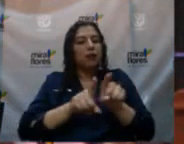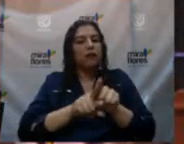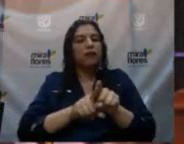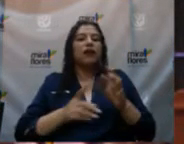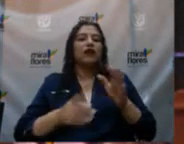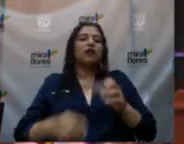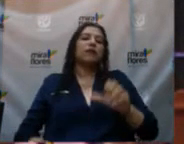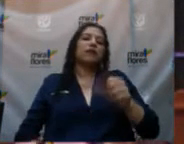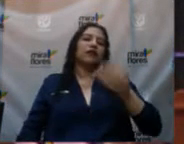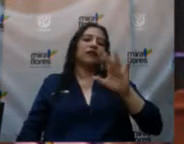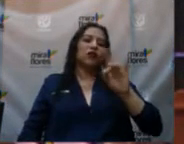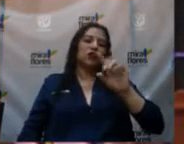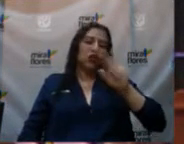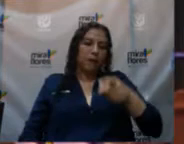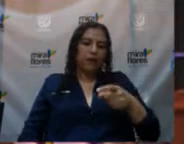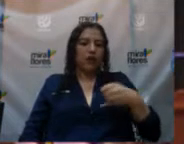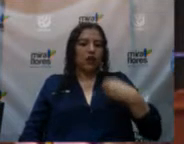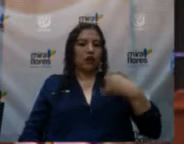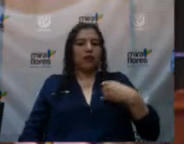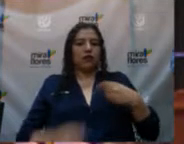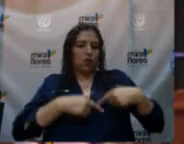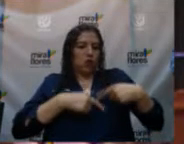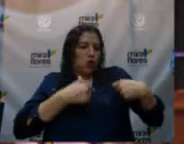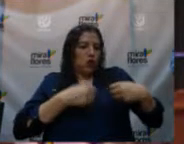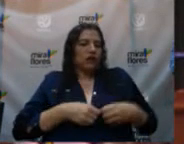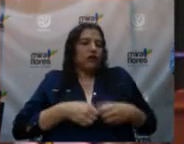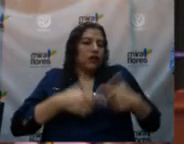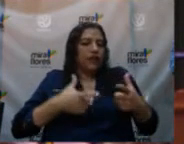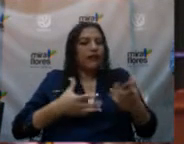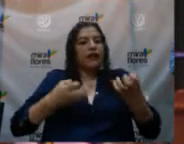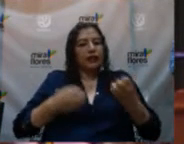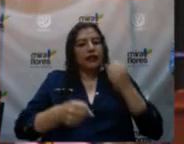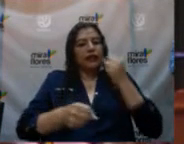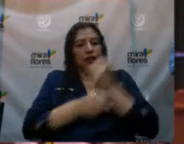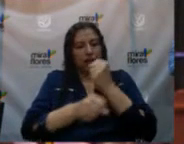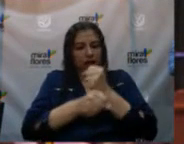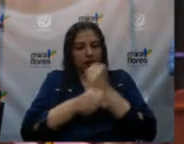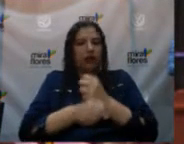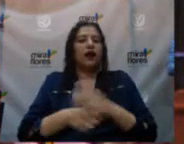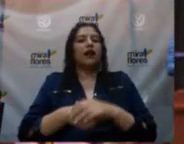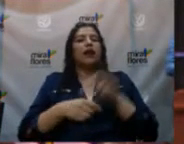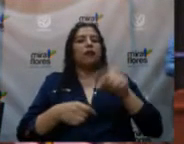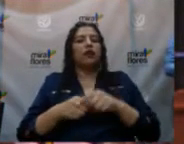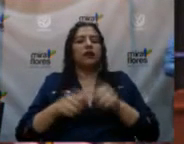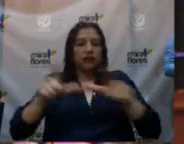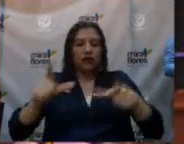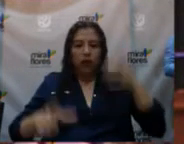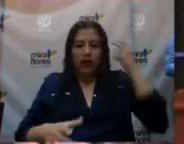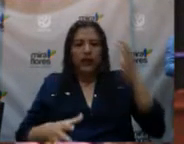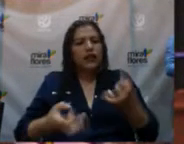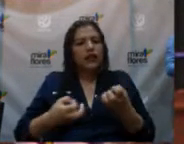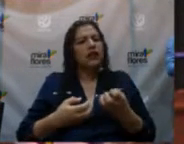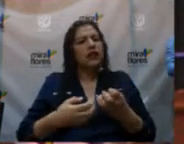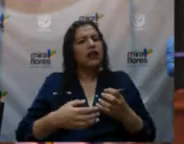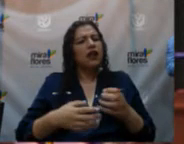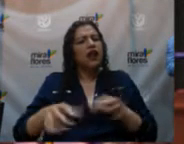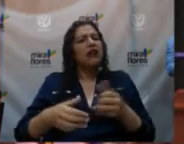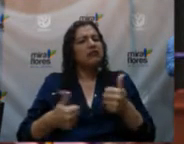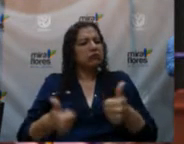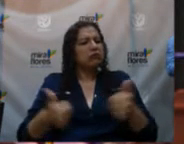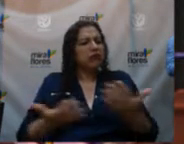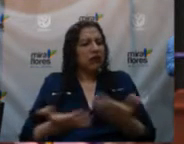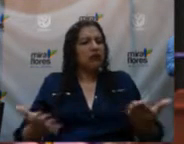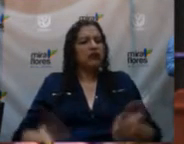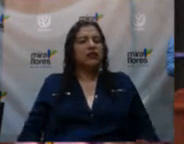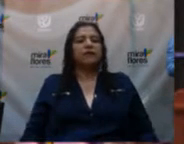somos 18.000 jóvenes con un corazón enorme que quiere trabajar por el distrito, que quiere seguir haciendo bien las cosas. Y